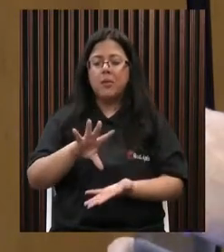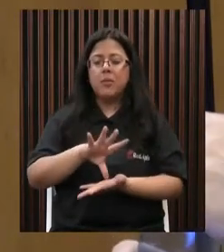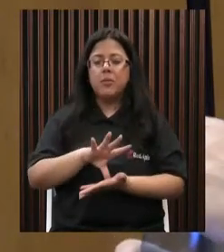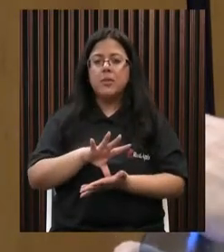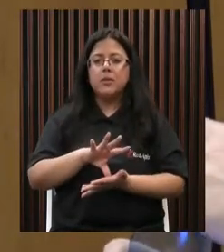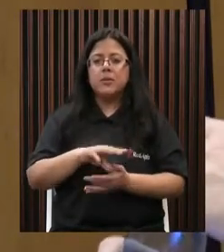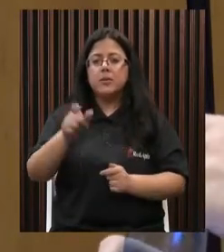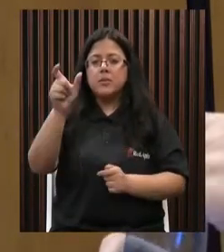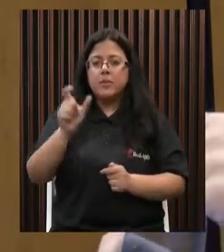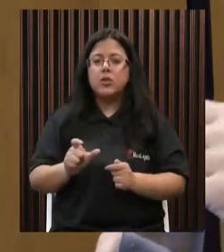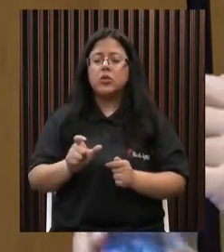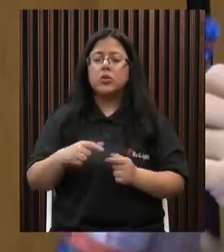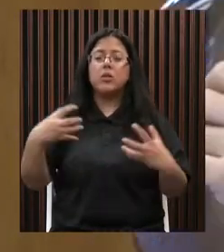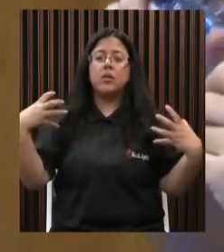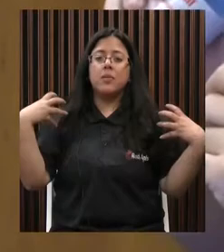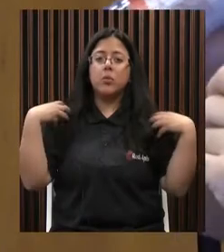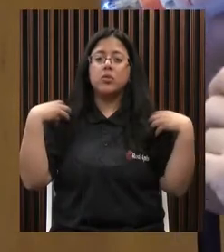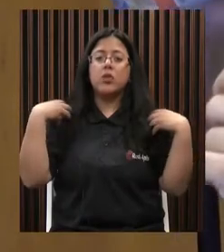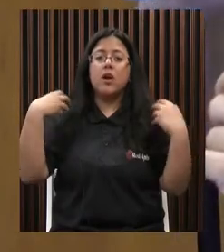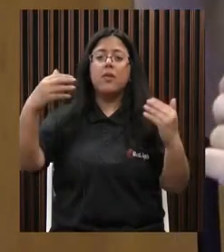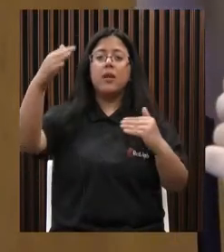que hizo la escultura,